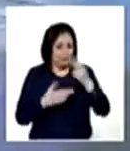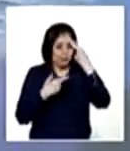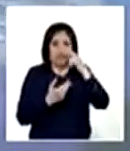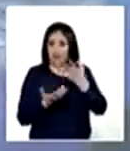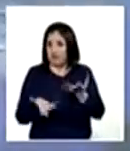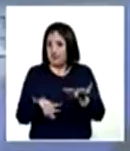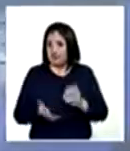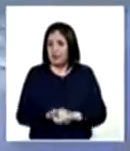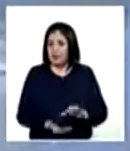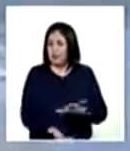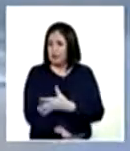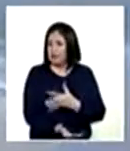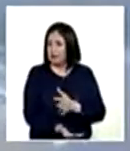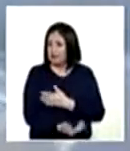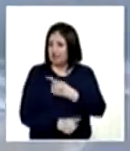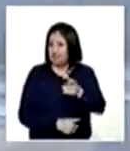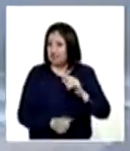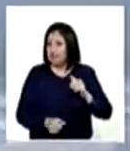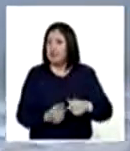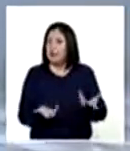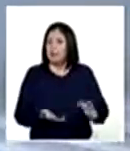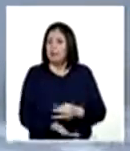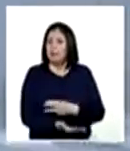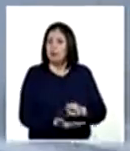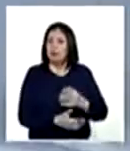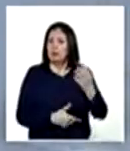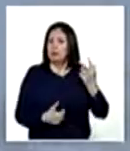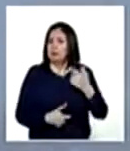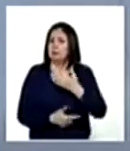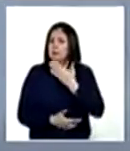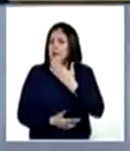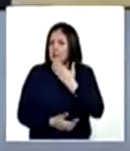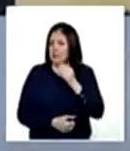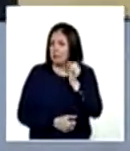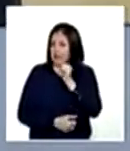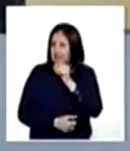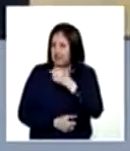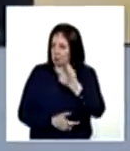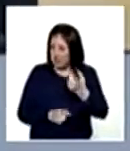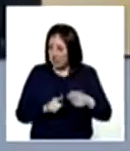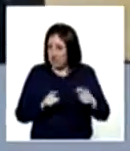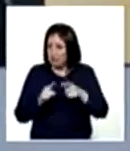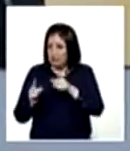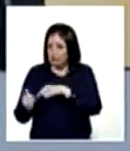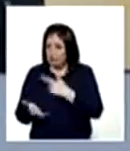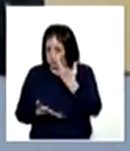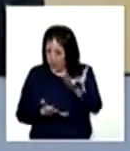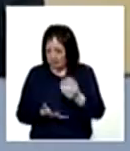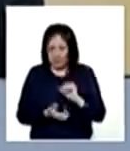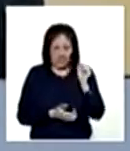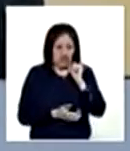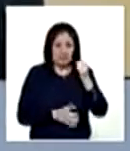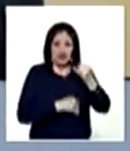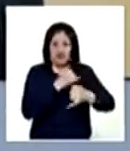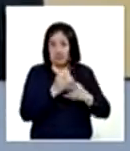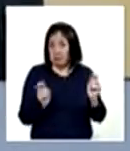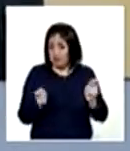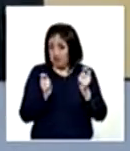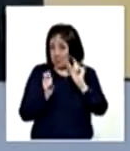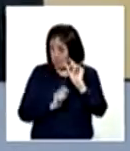presentar las canciones más representativas de la música criolla interpretada por reconocidos artistas internacionales. Vamos a celebrar un